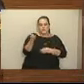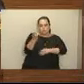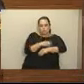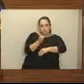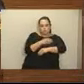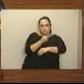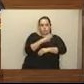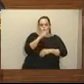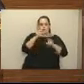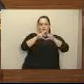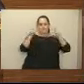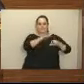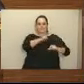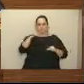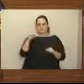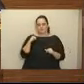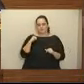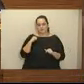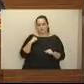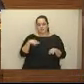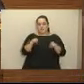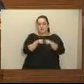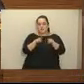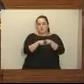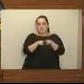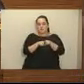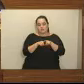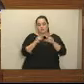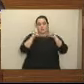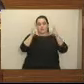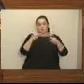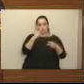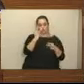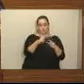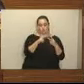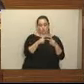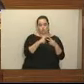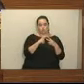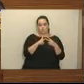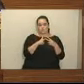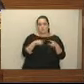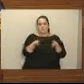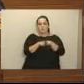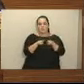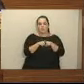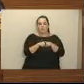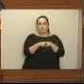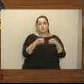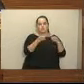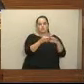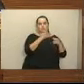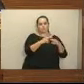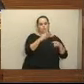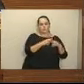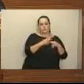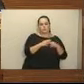intereses privados. Y eso iguala esos dos casos y eso iguala a esos partidos que hasta ahora han detentado el